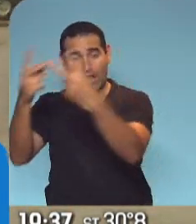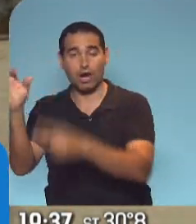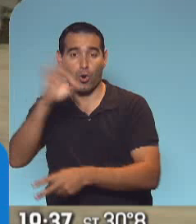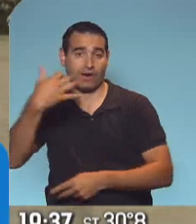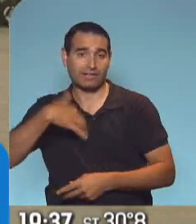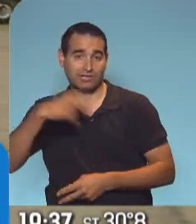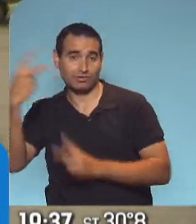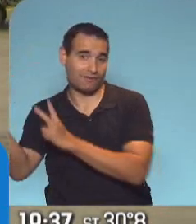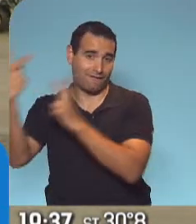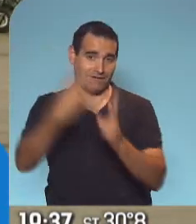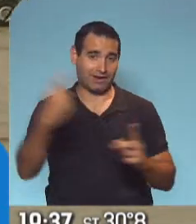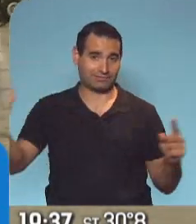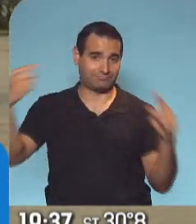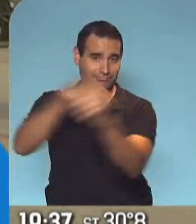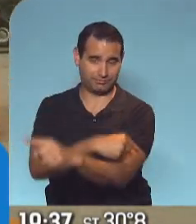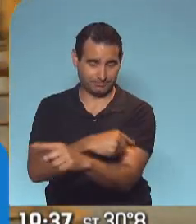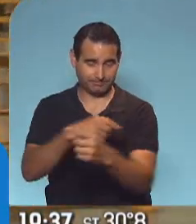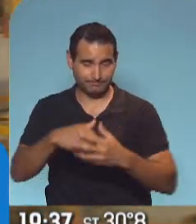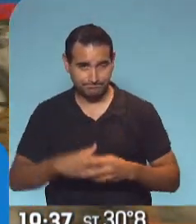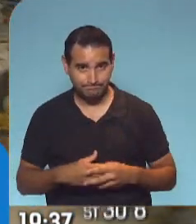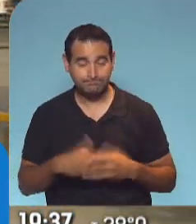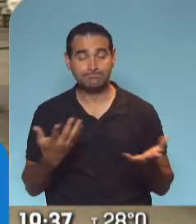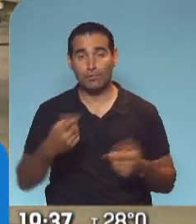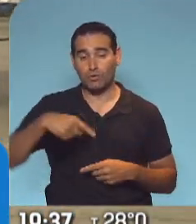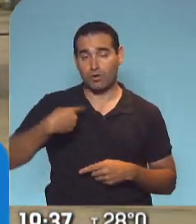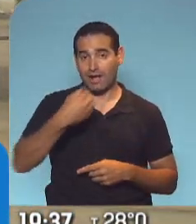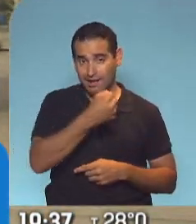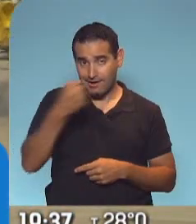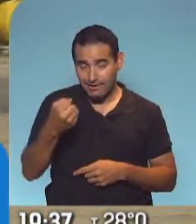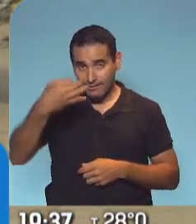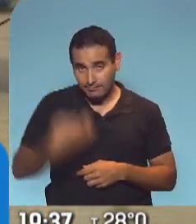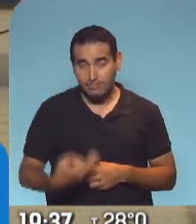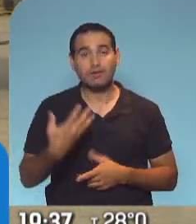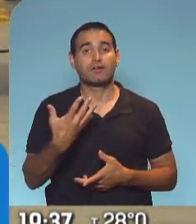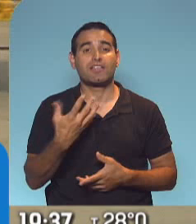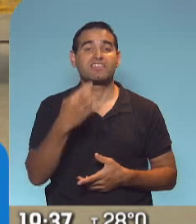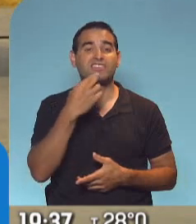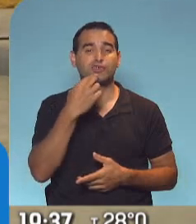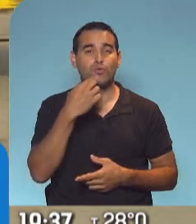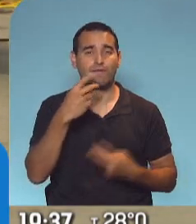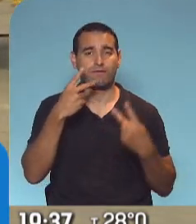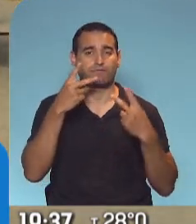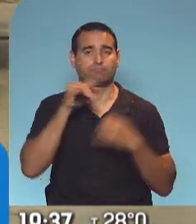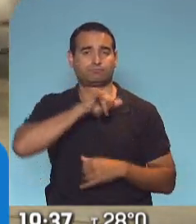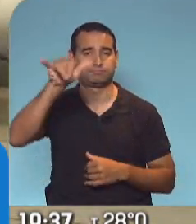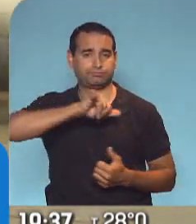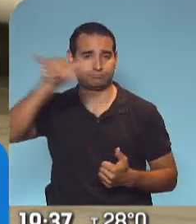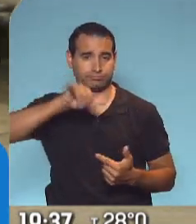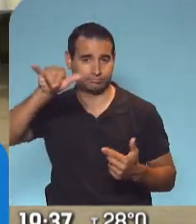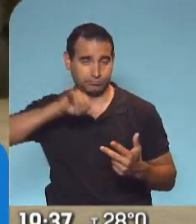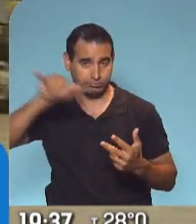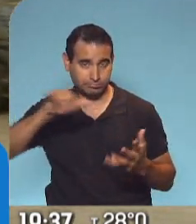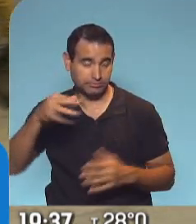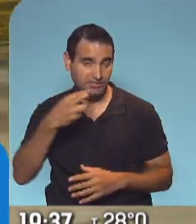hacia la Argentina. Nosotros en concreto vamos a estar operando 19 vuelos y lo que